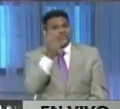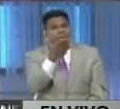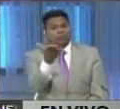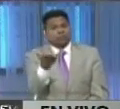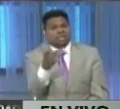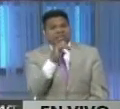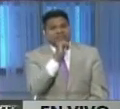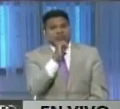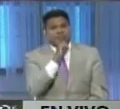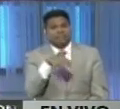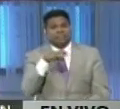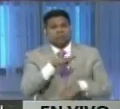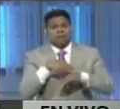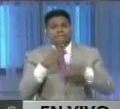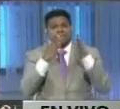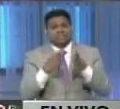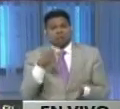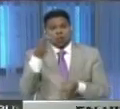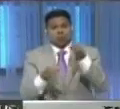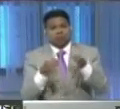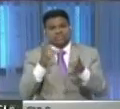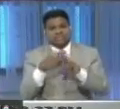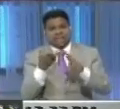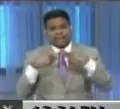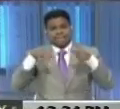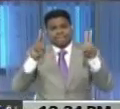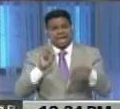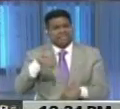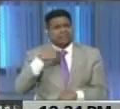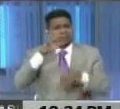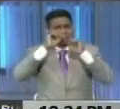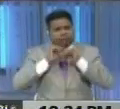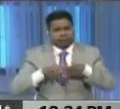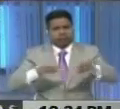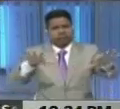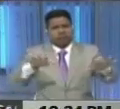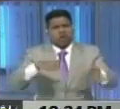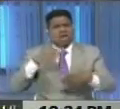reporte del ministro de interior justicia y paz luego de operativo de seguridad desplegados en el estado portuguesa vamos a